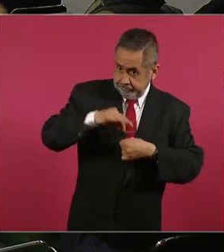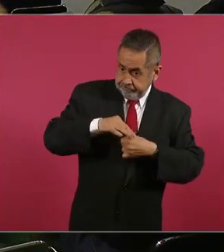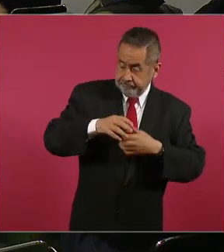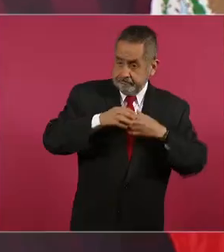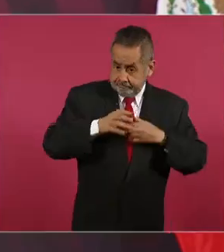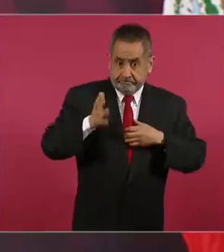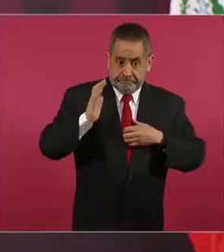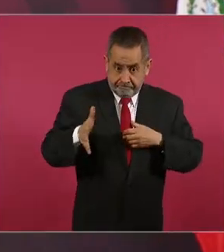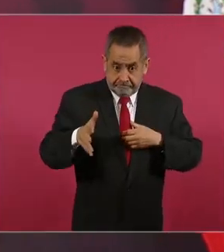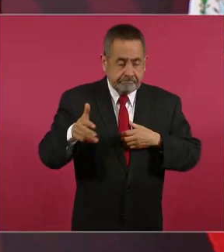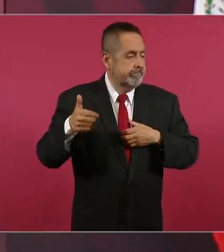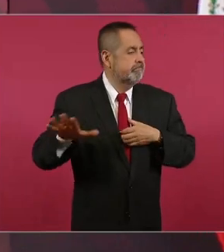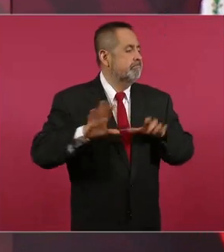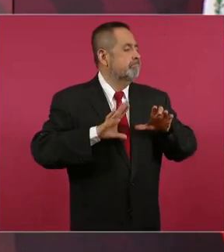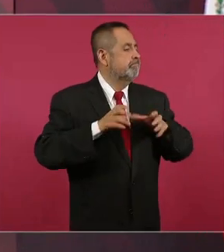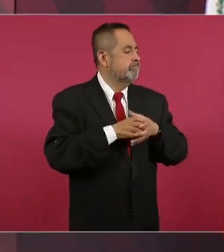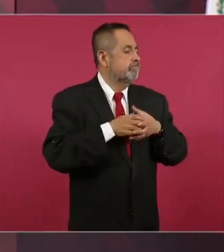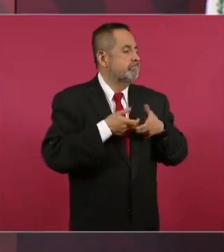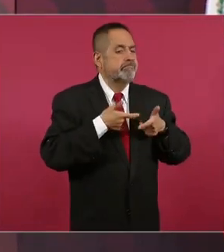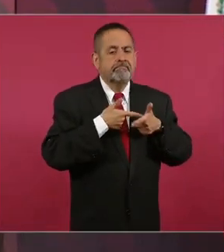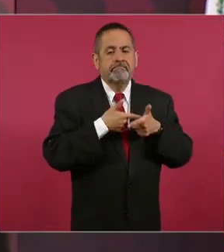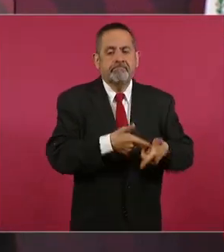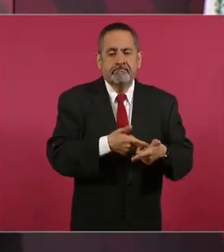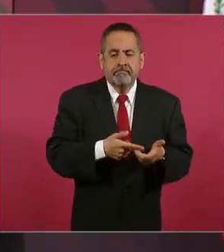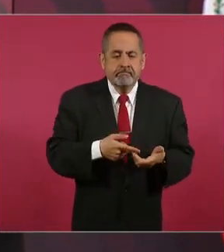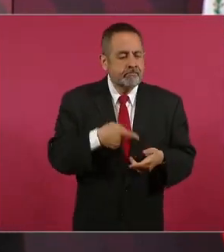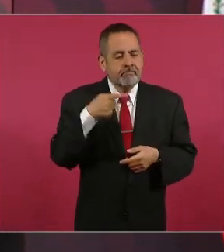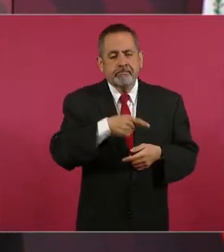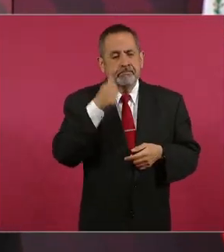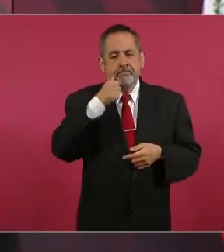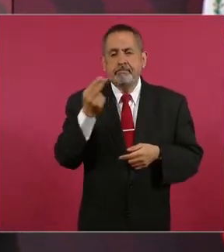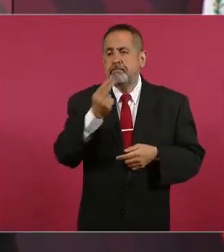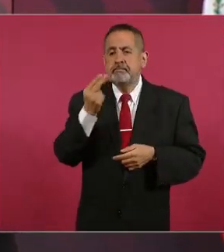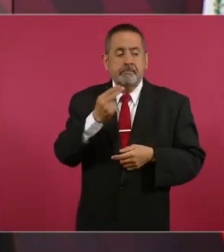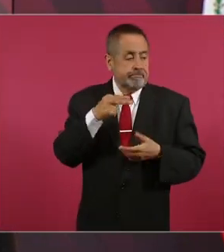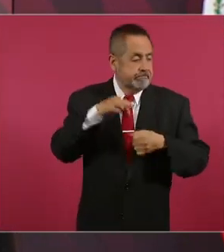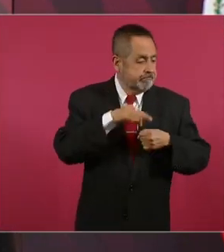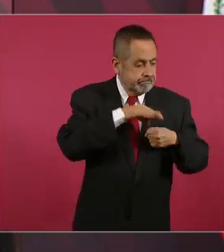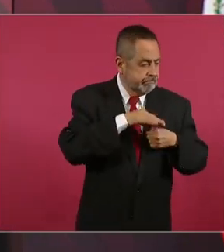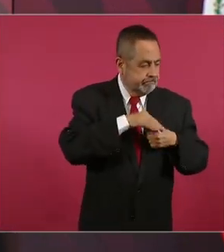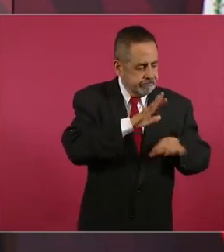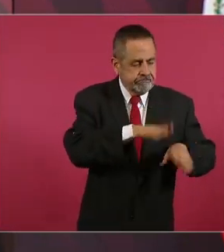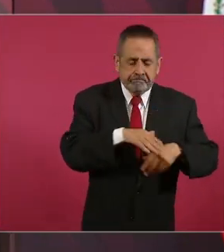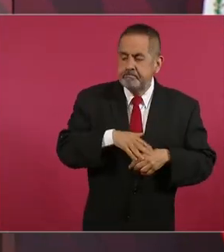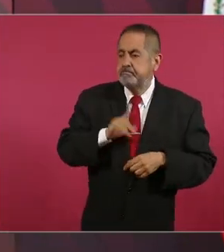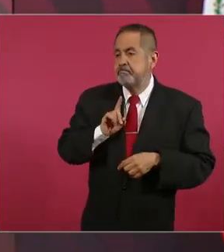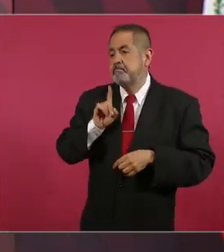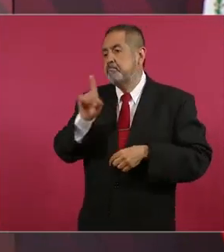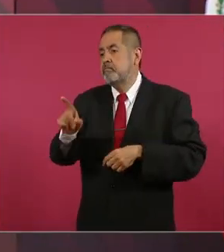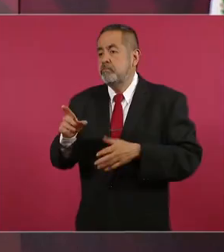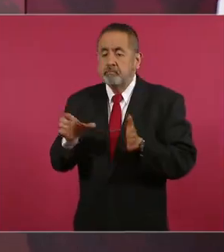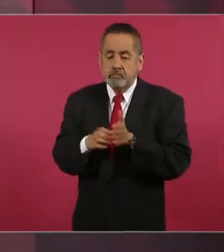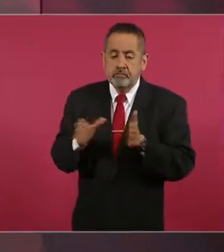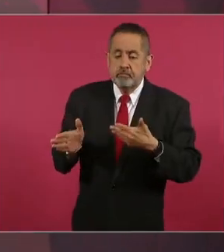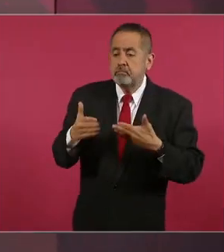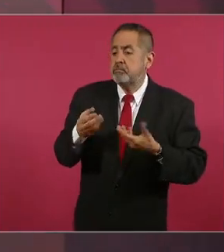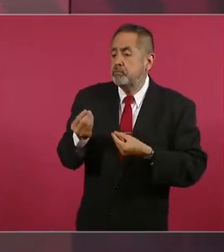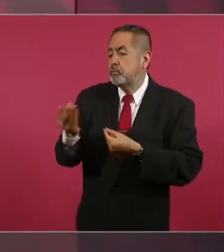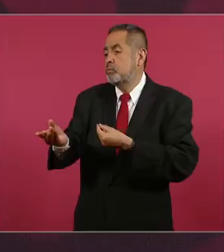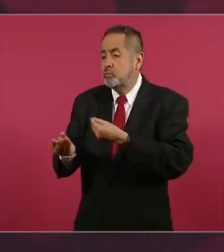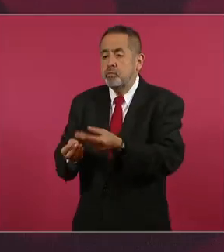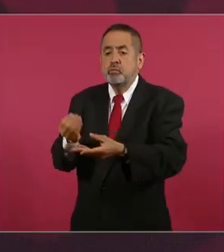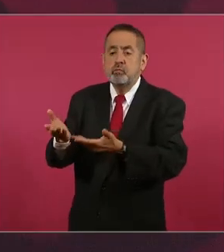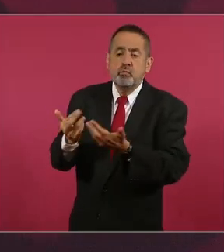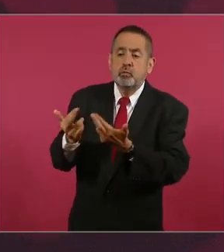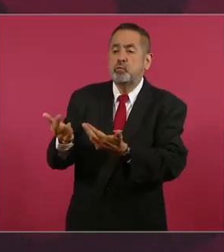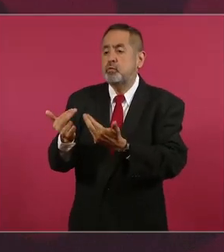los votos, es cuando iban a los pueblos a entregar despensas y materiales de